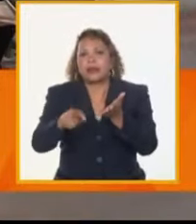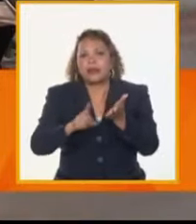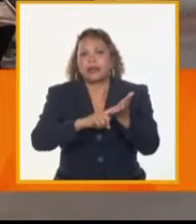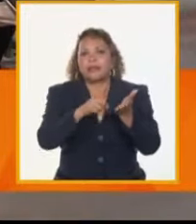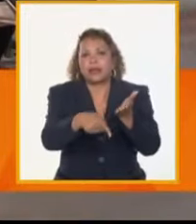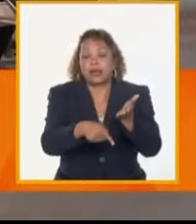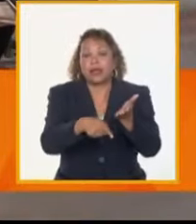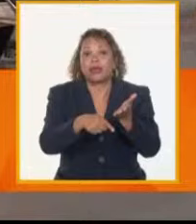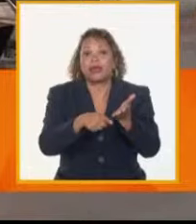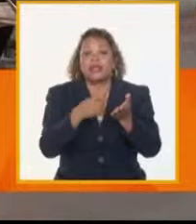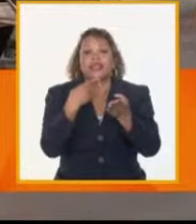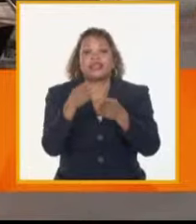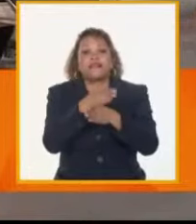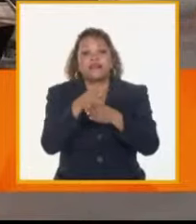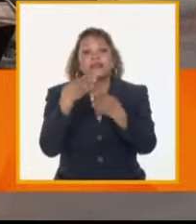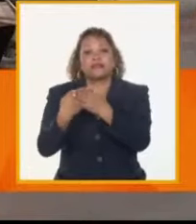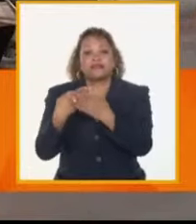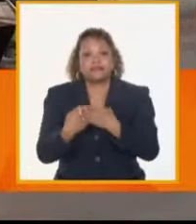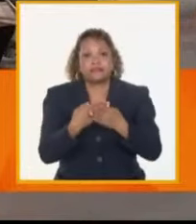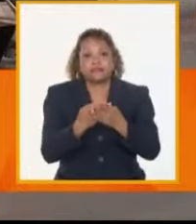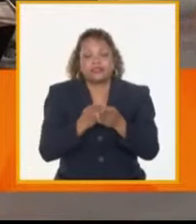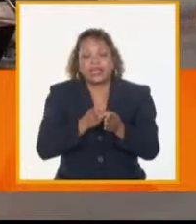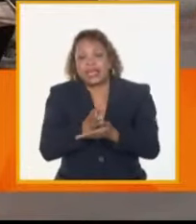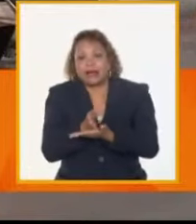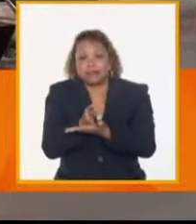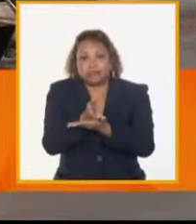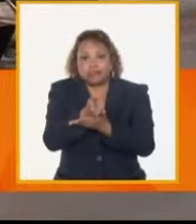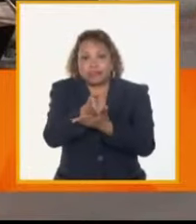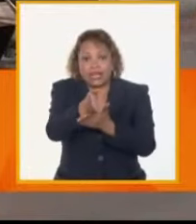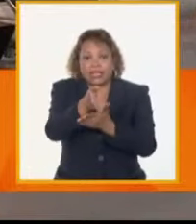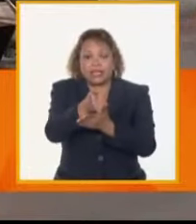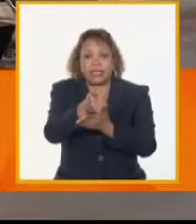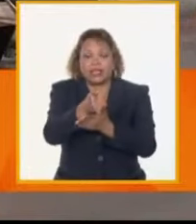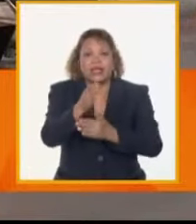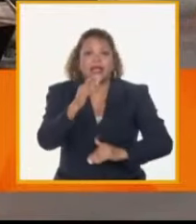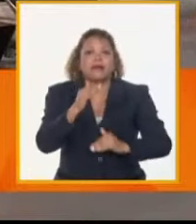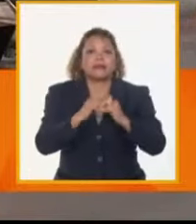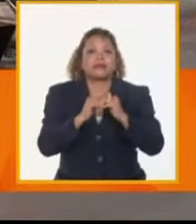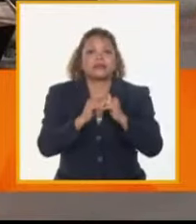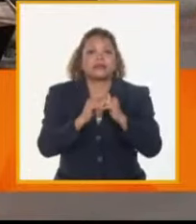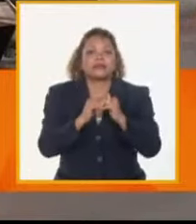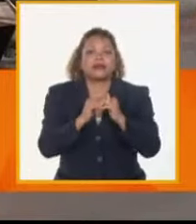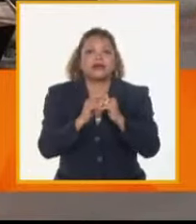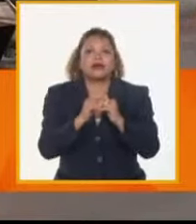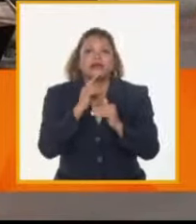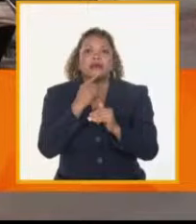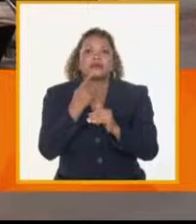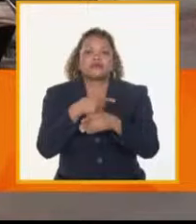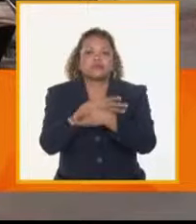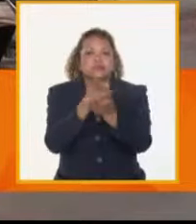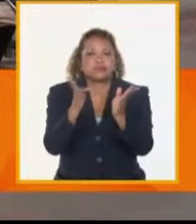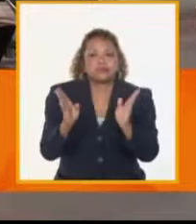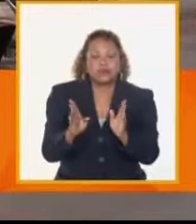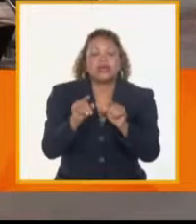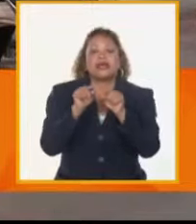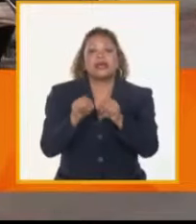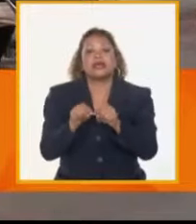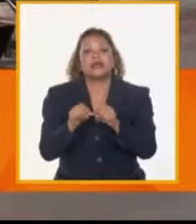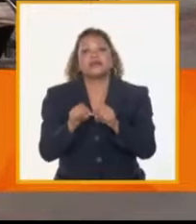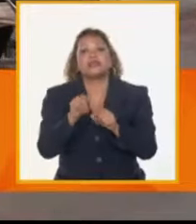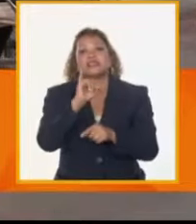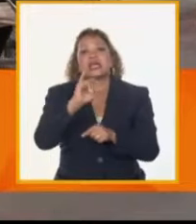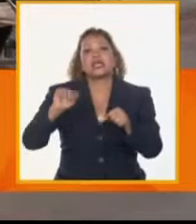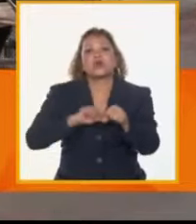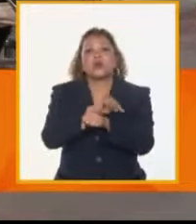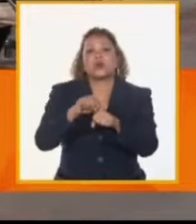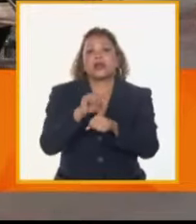las agencias que están a lo largo de la carretera central, con capacidades distribuidas para esa agencia, y por lo tanto esa ruta tiene en el trayecto 6 horas y